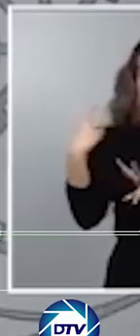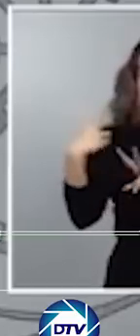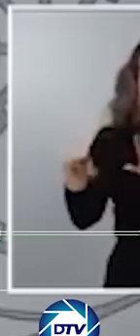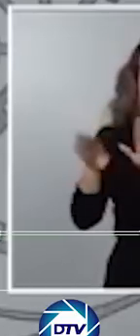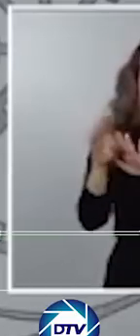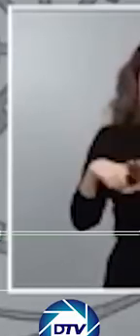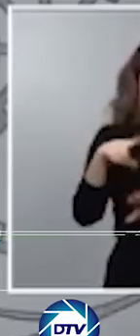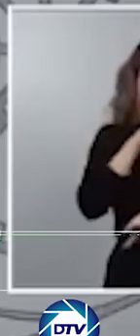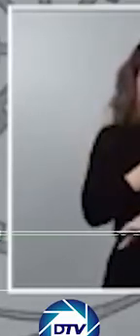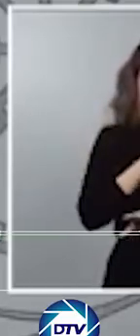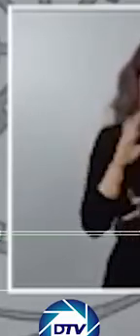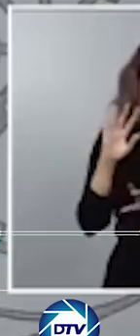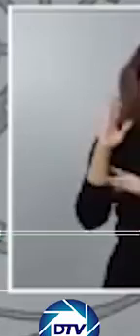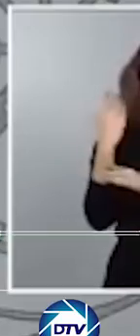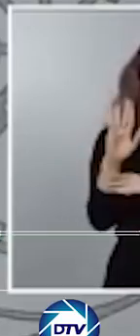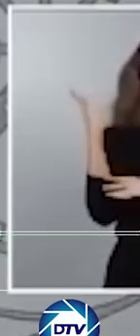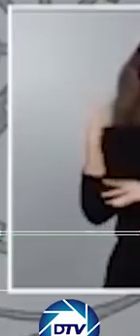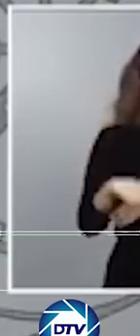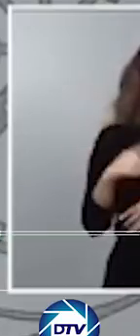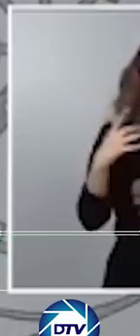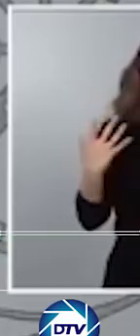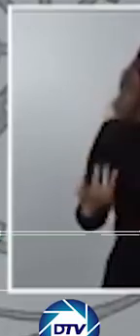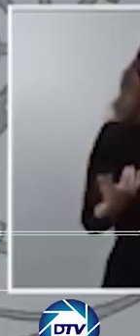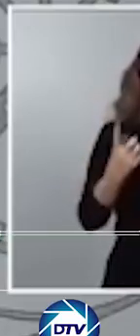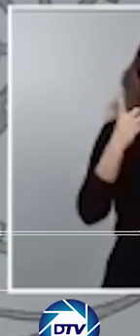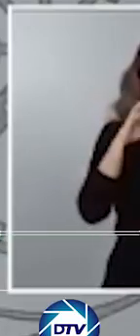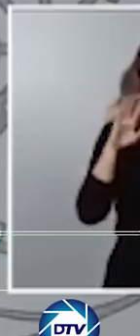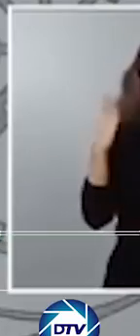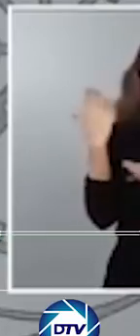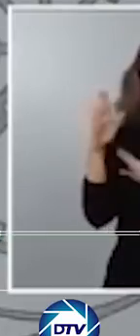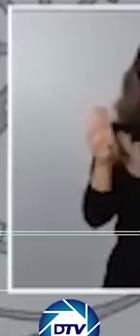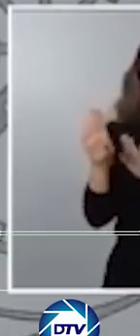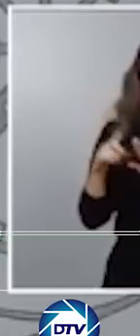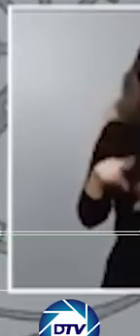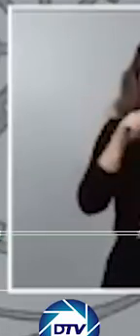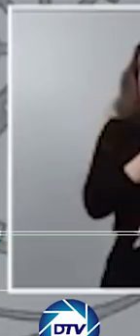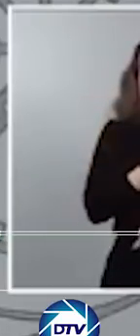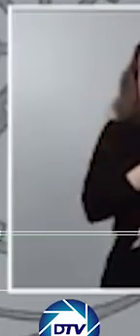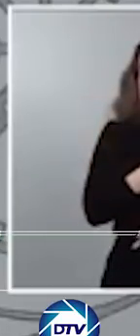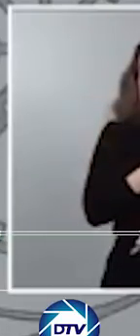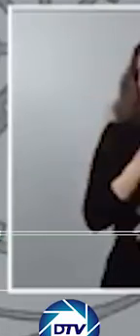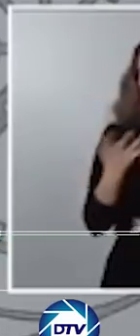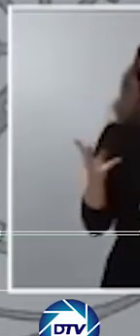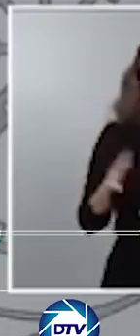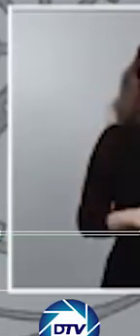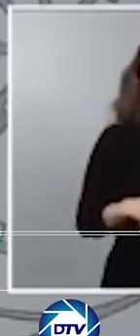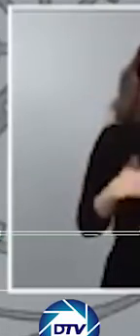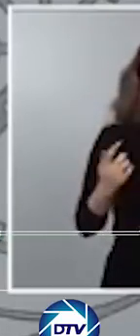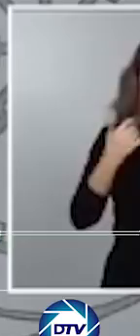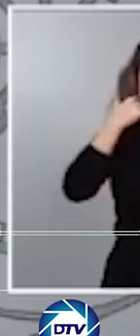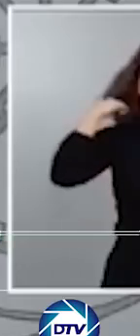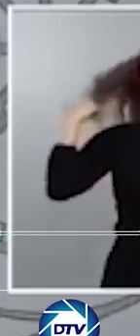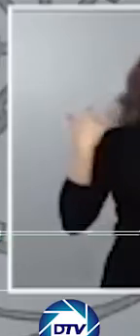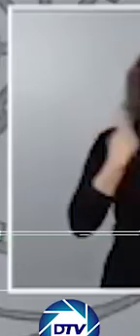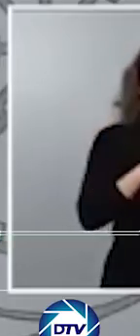de gente que utiliza determinados medios, incluso infraestructuras e instalaciones para hacer actos de campaña, de gente que utiliza el agua de Huelva para financiar a